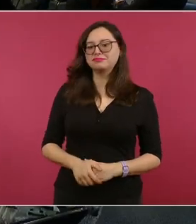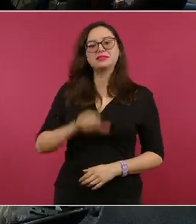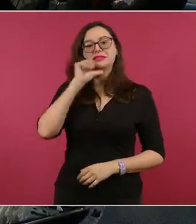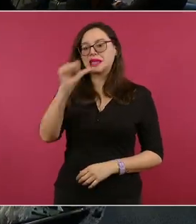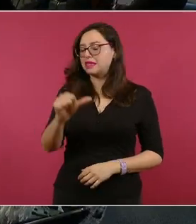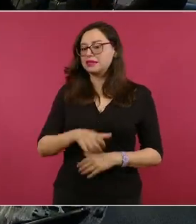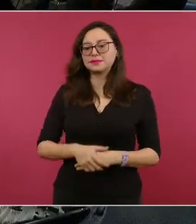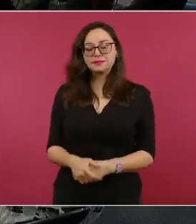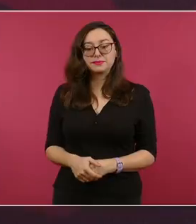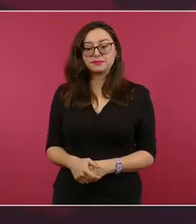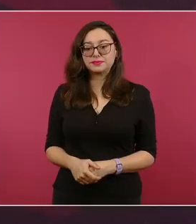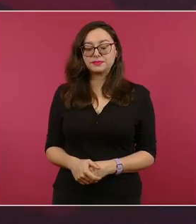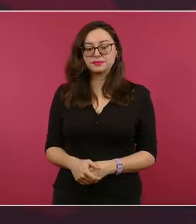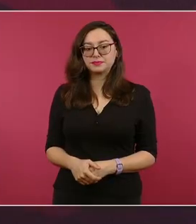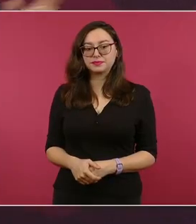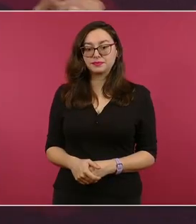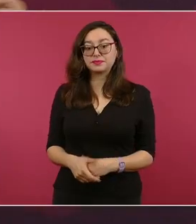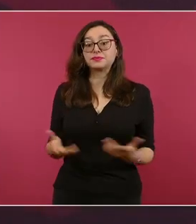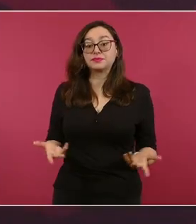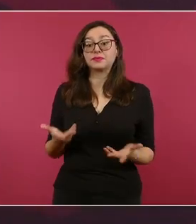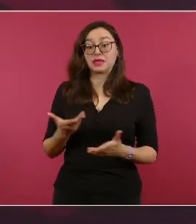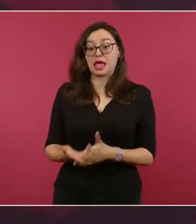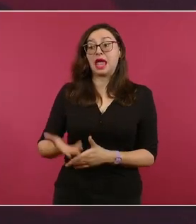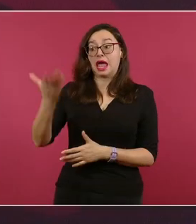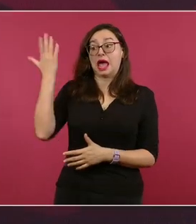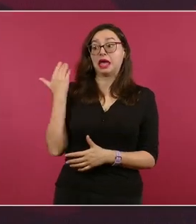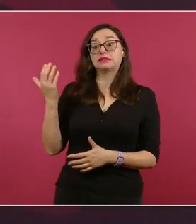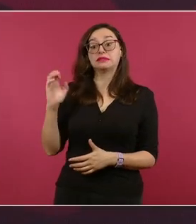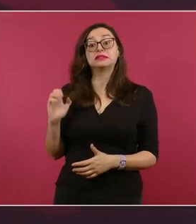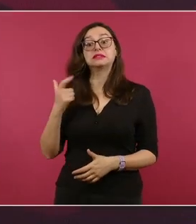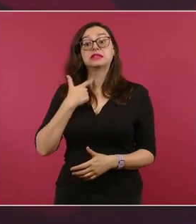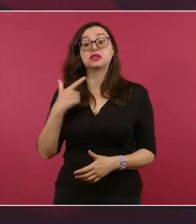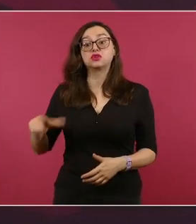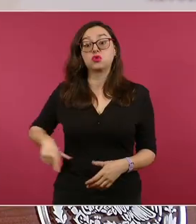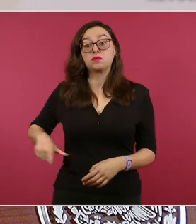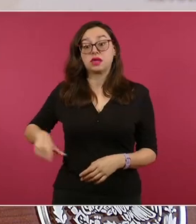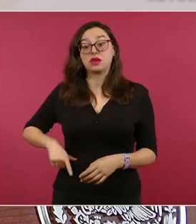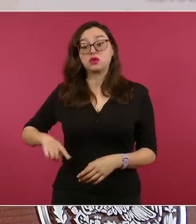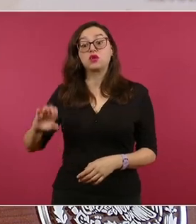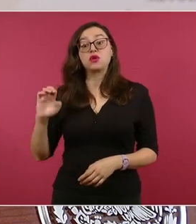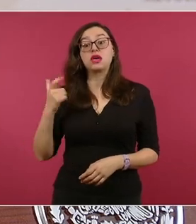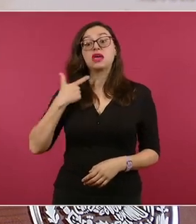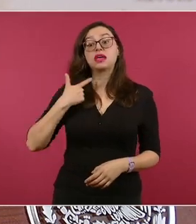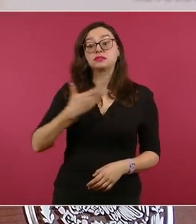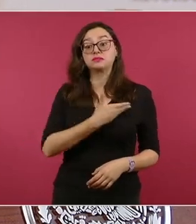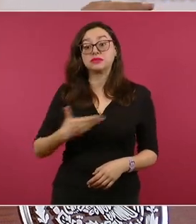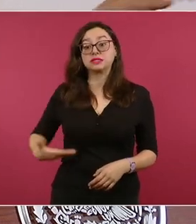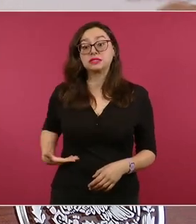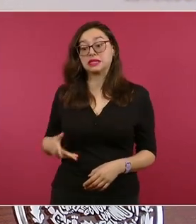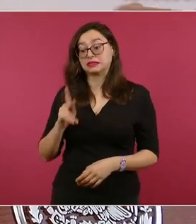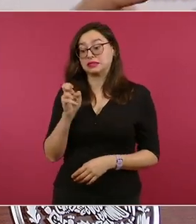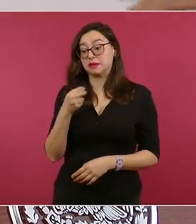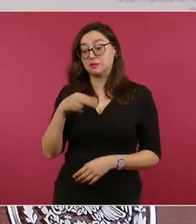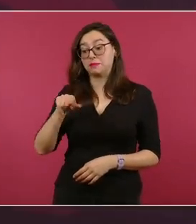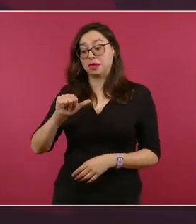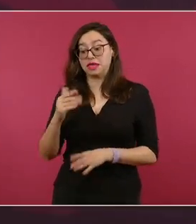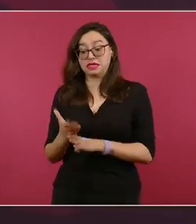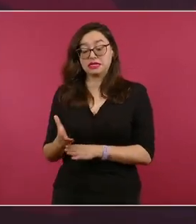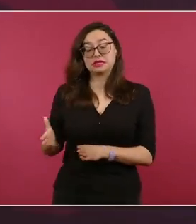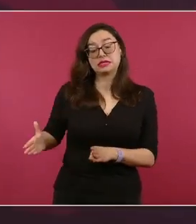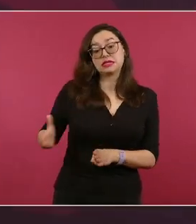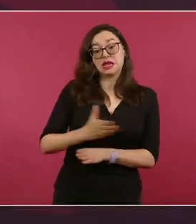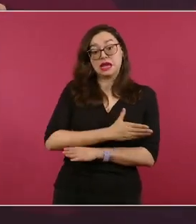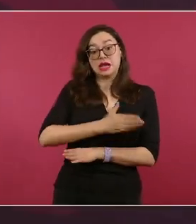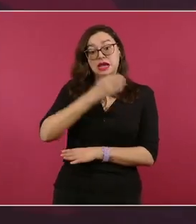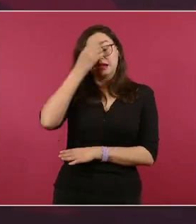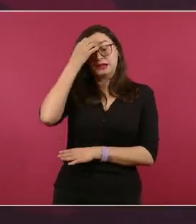cometieron en el sexenio pasado de que por querer proteger a